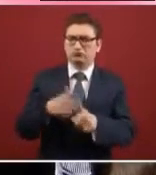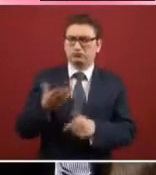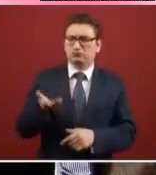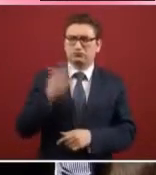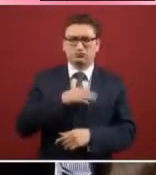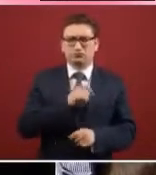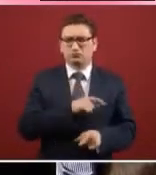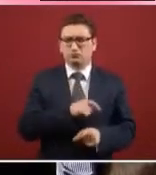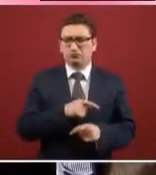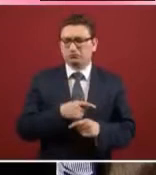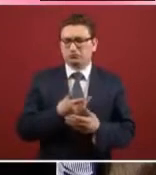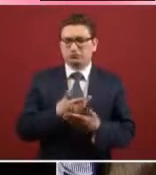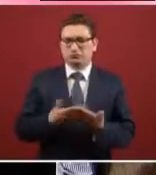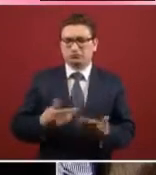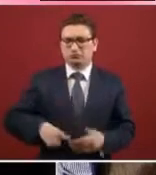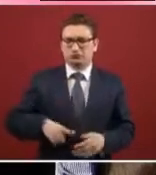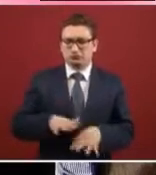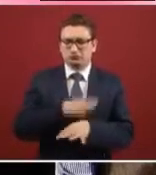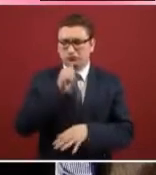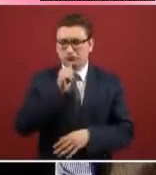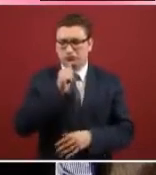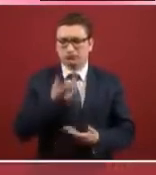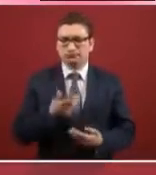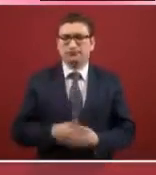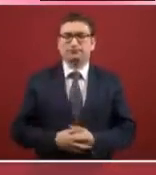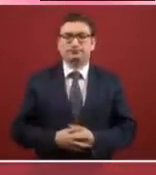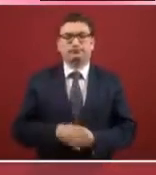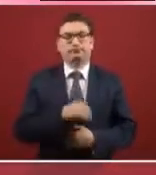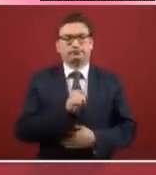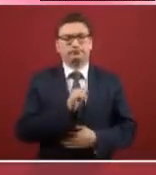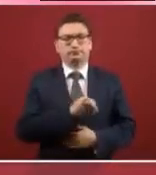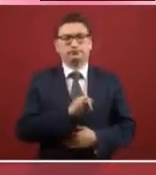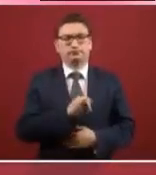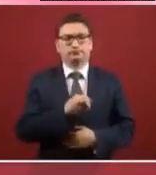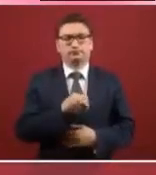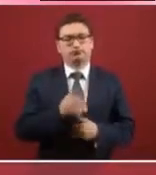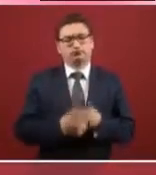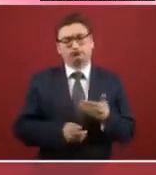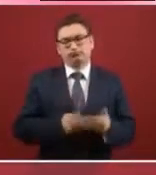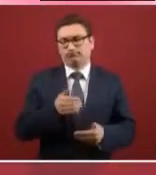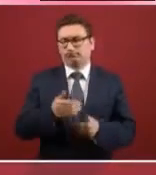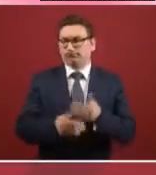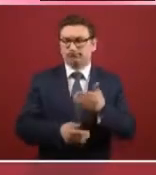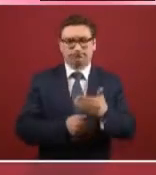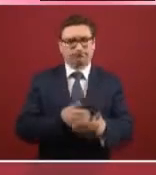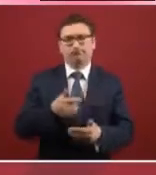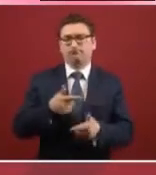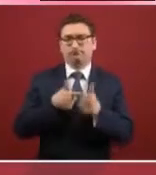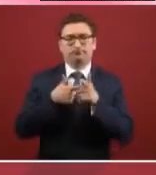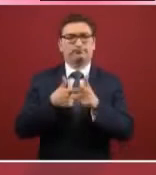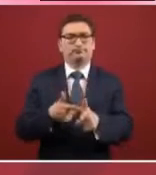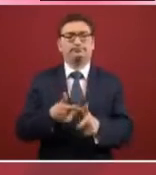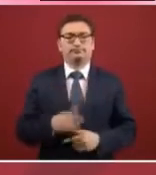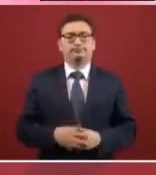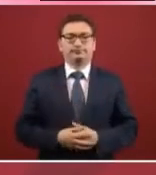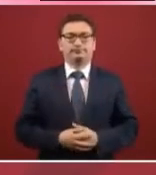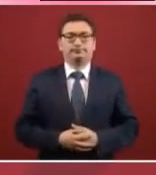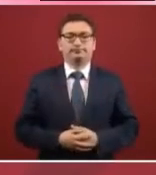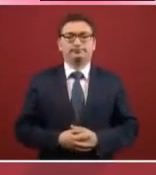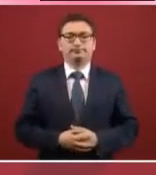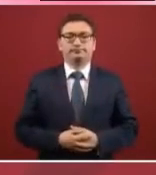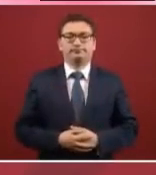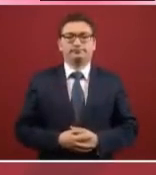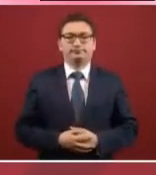anterior. Sí, es un proceso que tenemos que continuar. That we need to